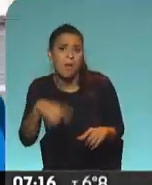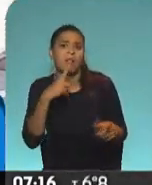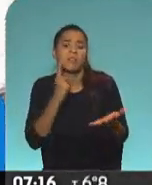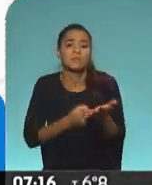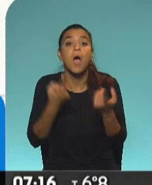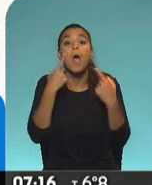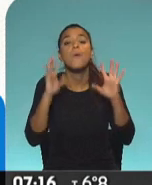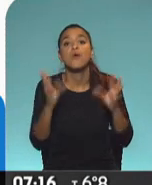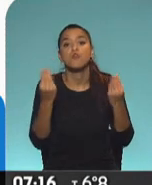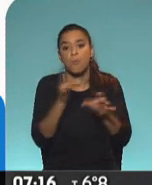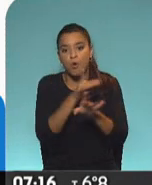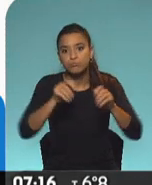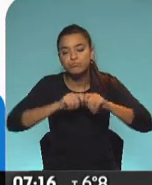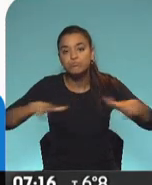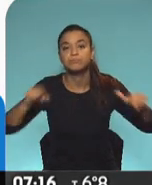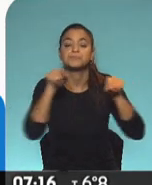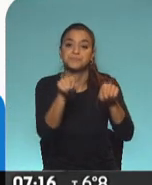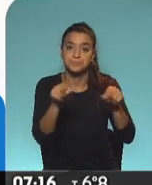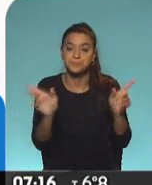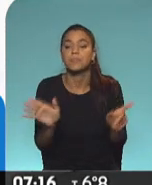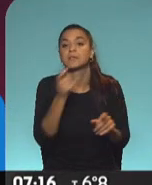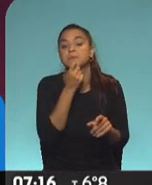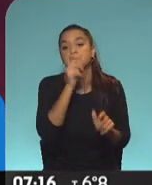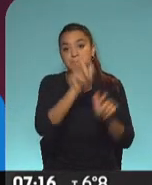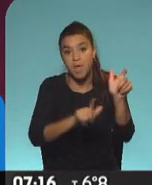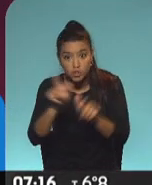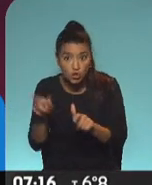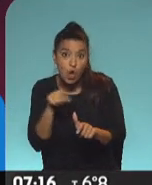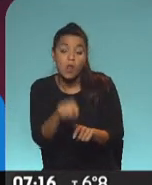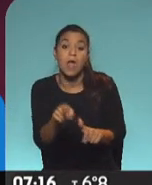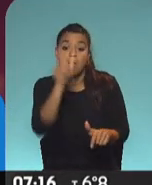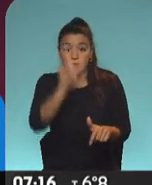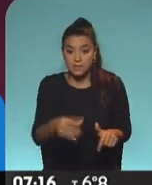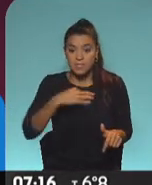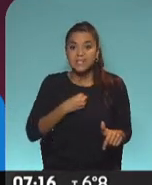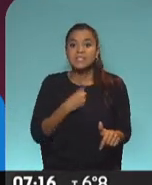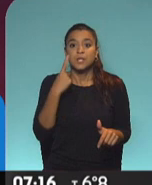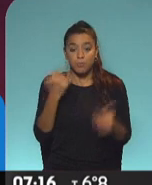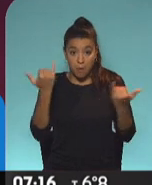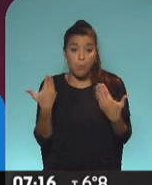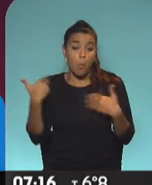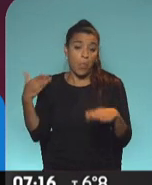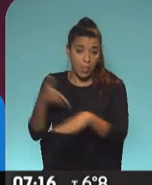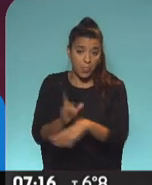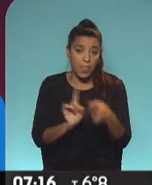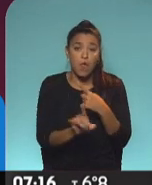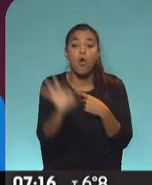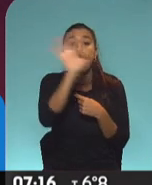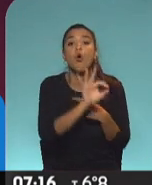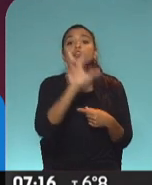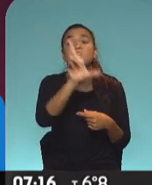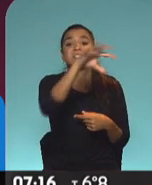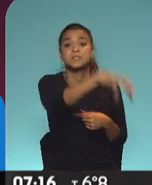la curva de contagios en el distrito, y en ese caso, aquella persona que tiene los síntomas puede dirigirse acá o a otro de los